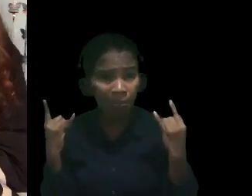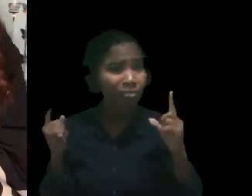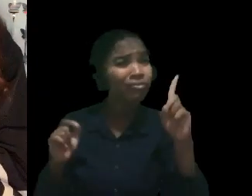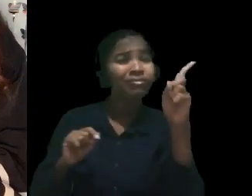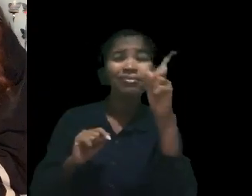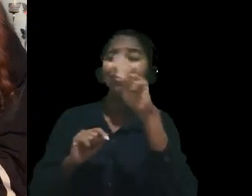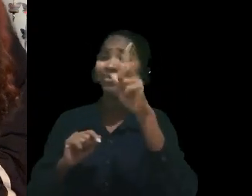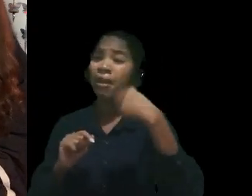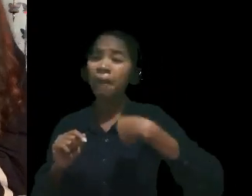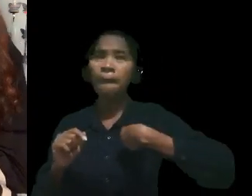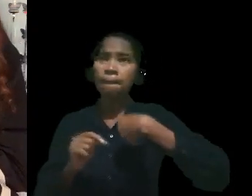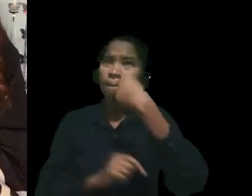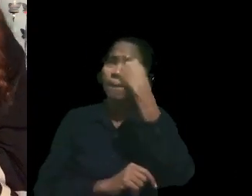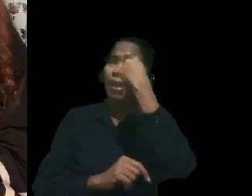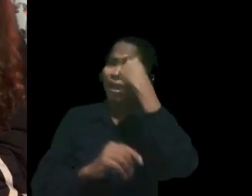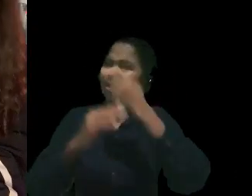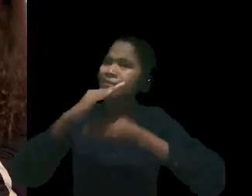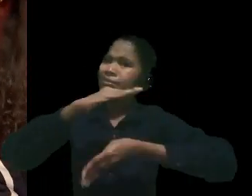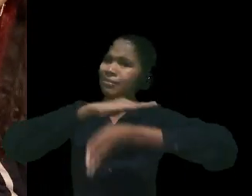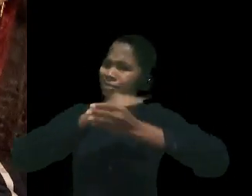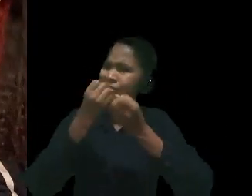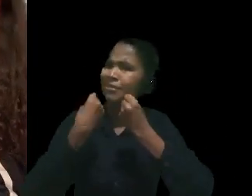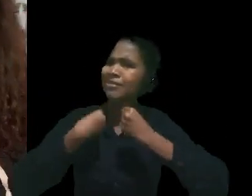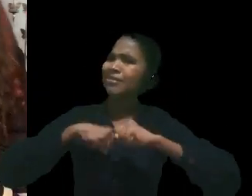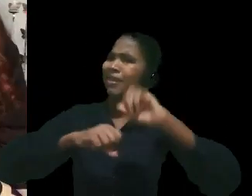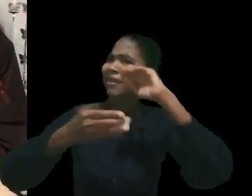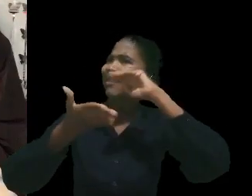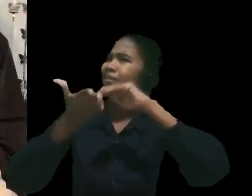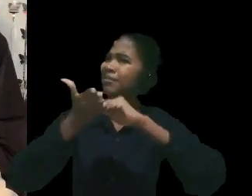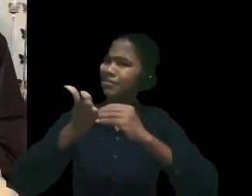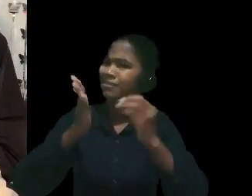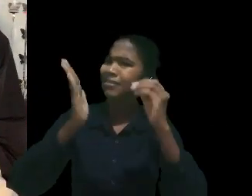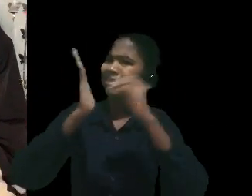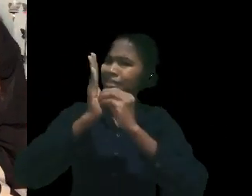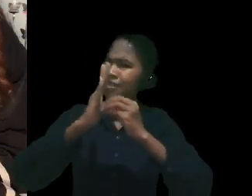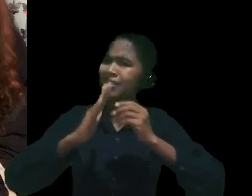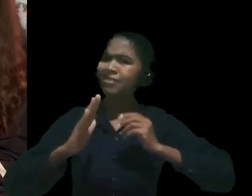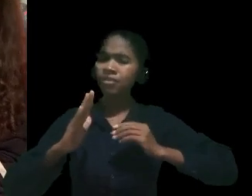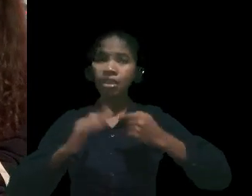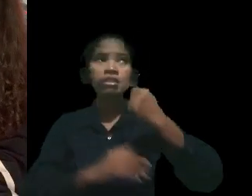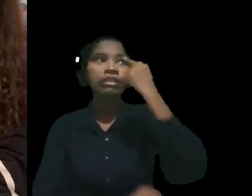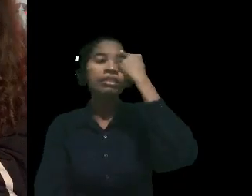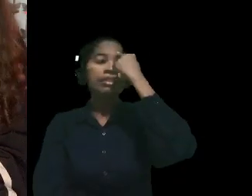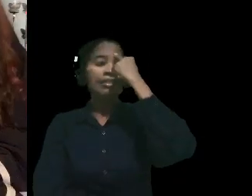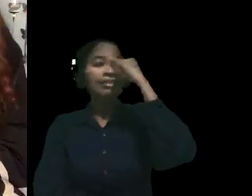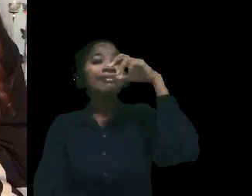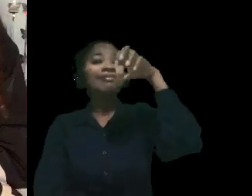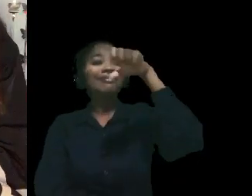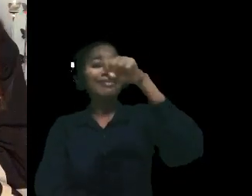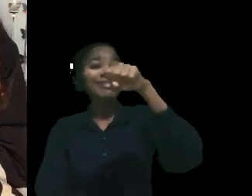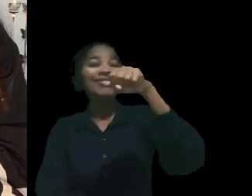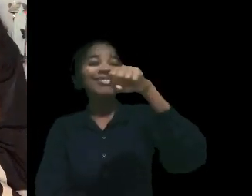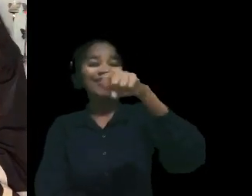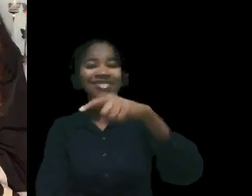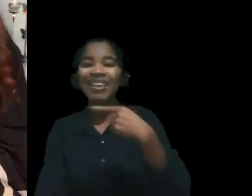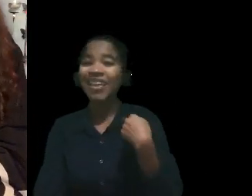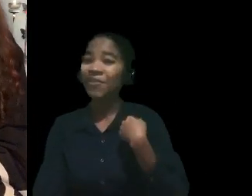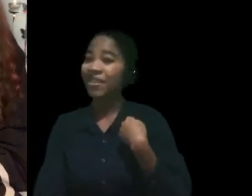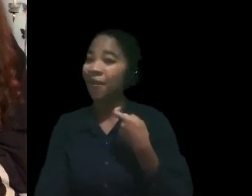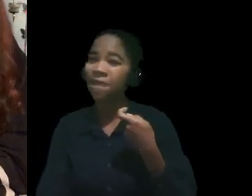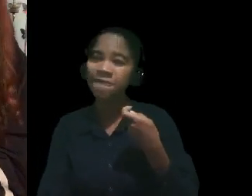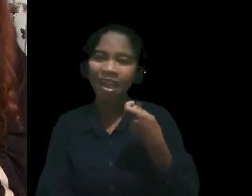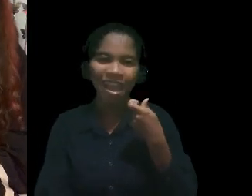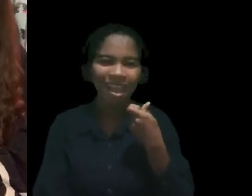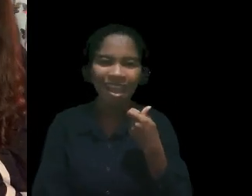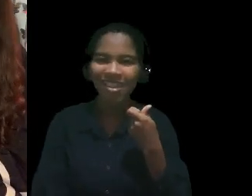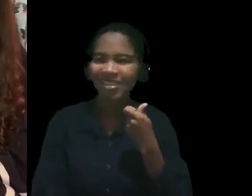Mejor tentarse a dejar de intentar, aunque ya ves que no es